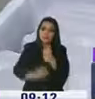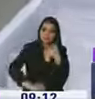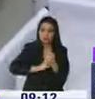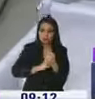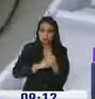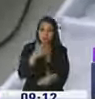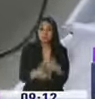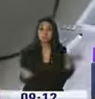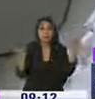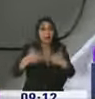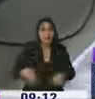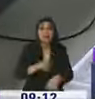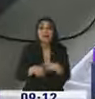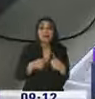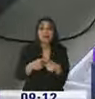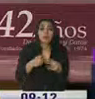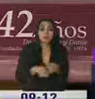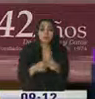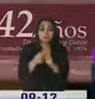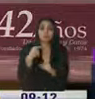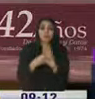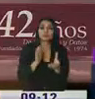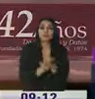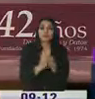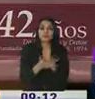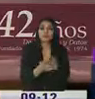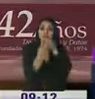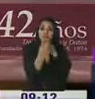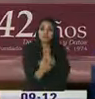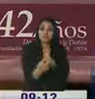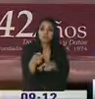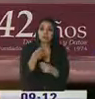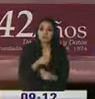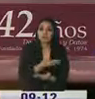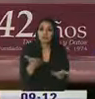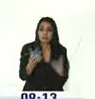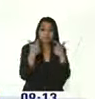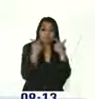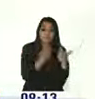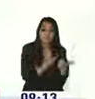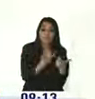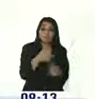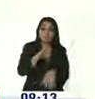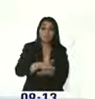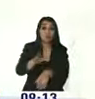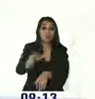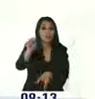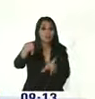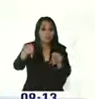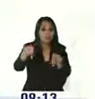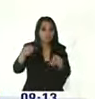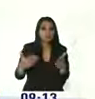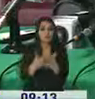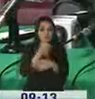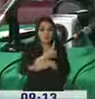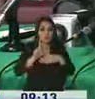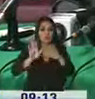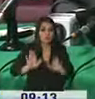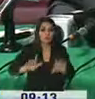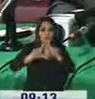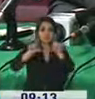tendrá su punto culminante a inicios de noviembre con la audiencia en la que se conocerá si la Fiscalía presenta cargos en contra del director de la